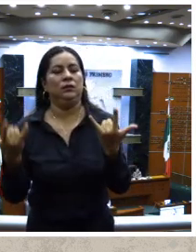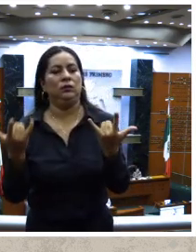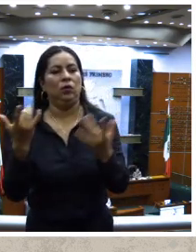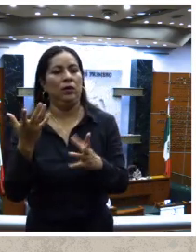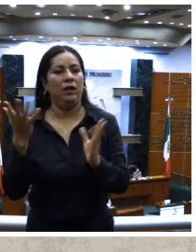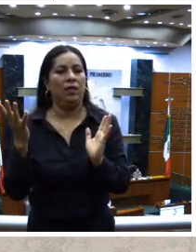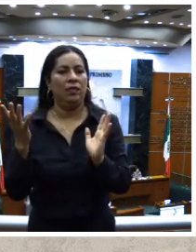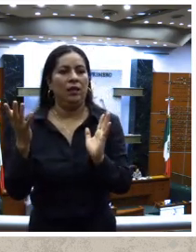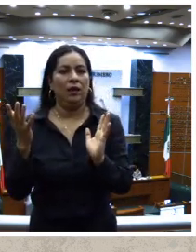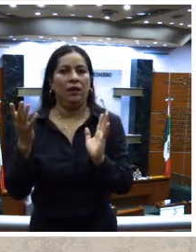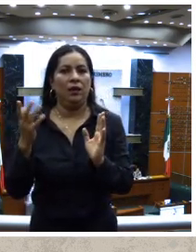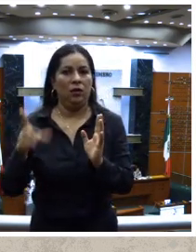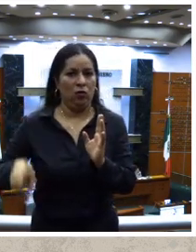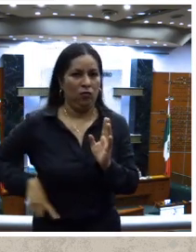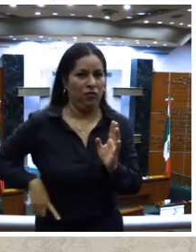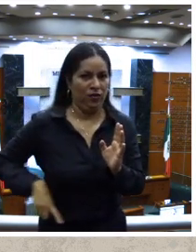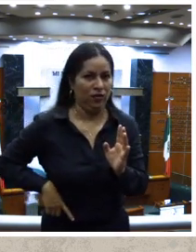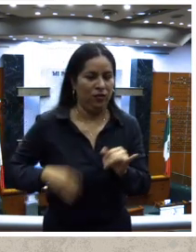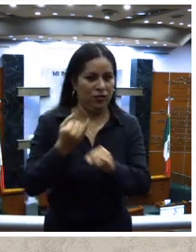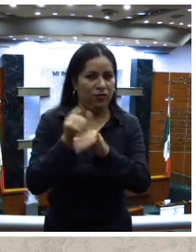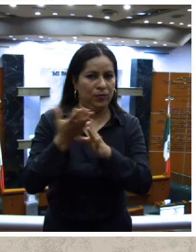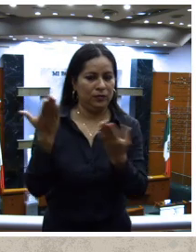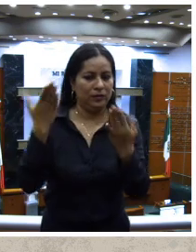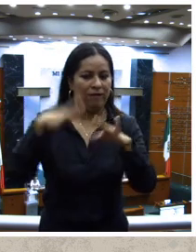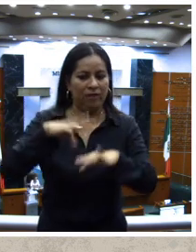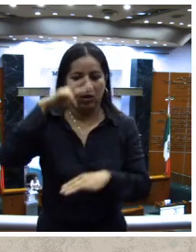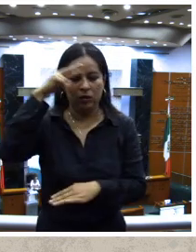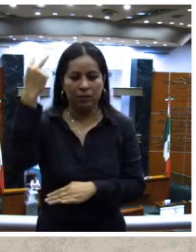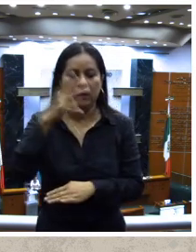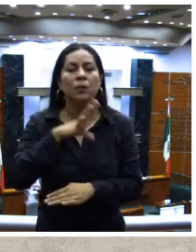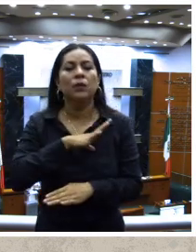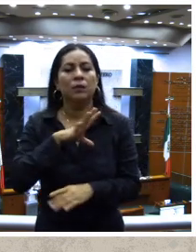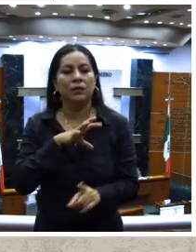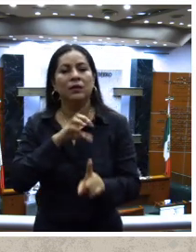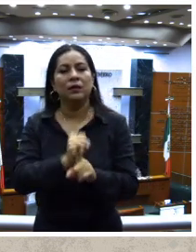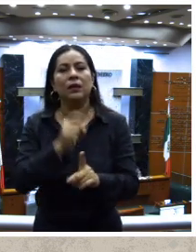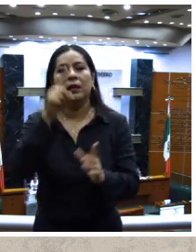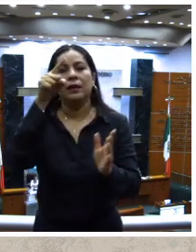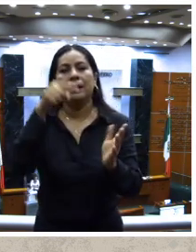seccional, con datos del Banco de México, podemos obtener que